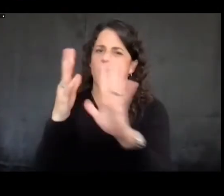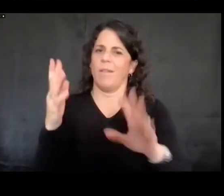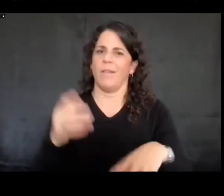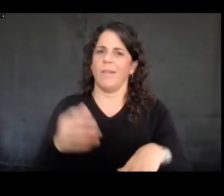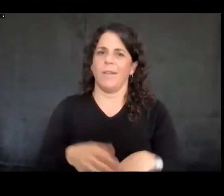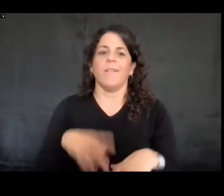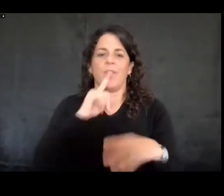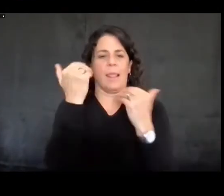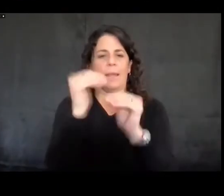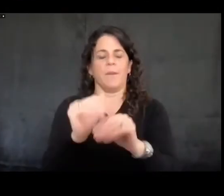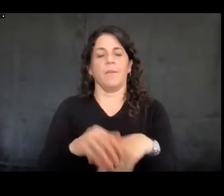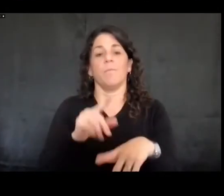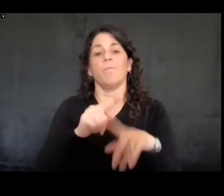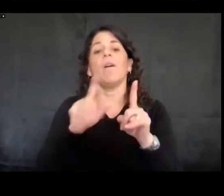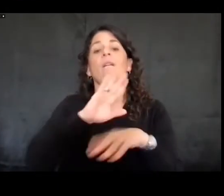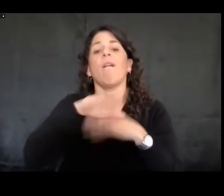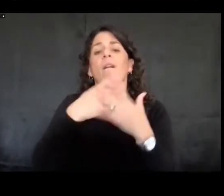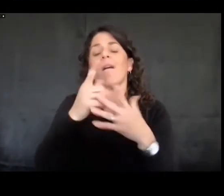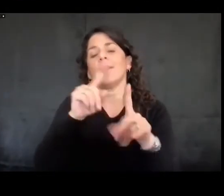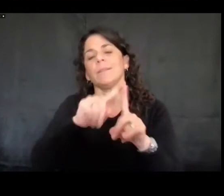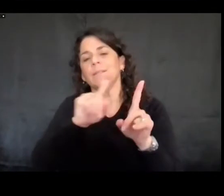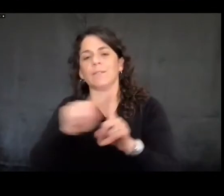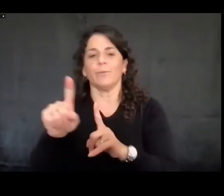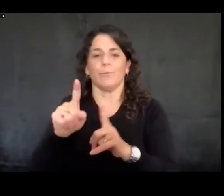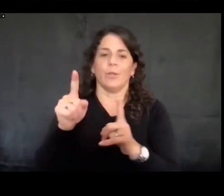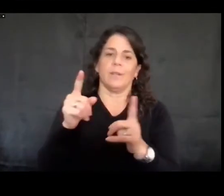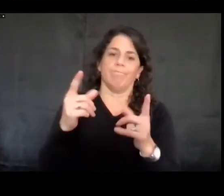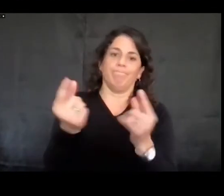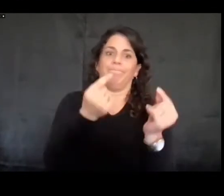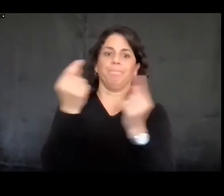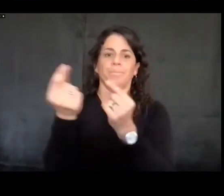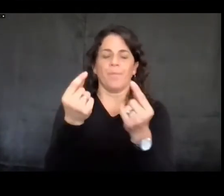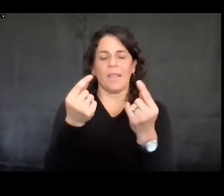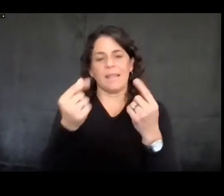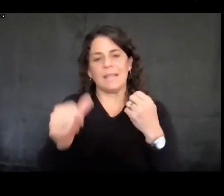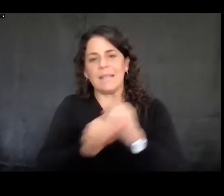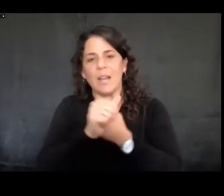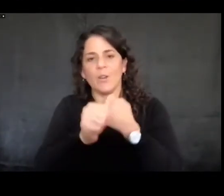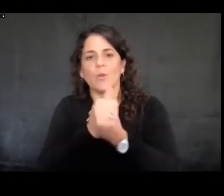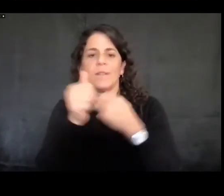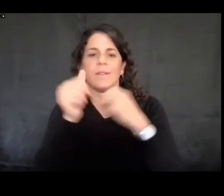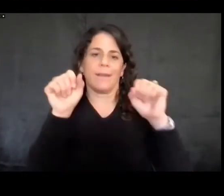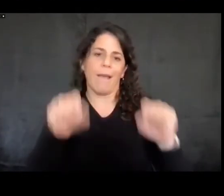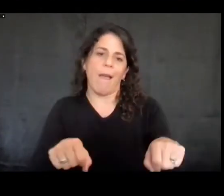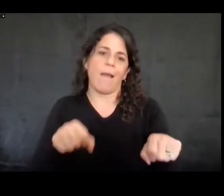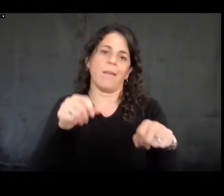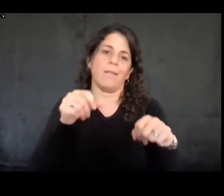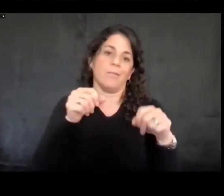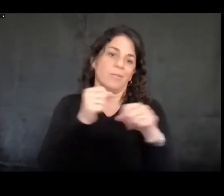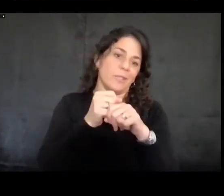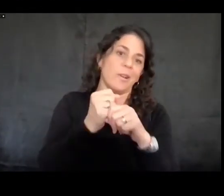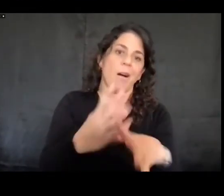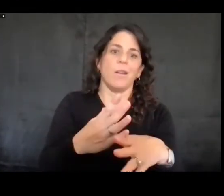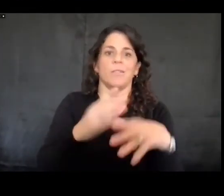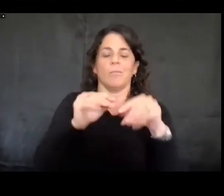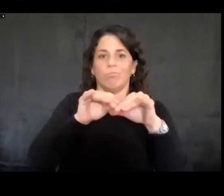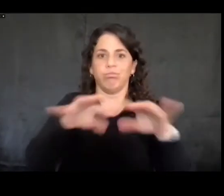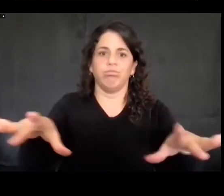son muy peligrosas porque puedes simplemente